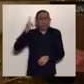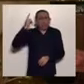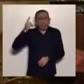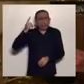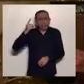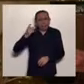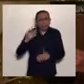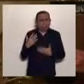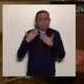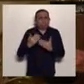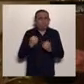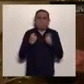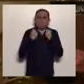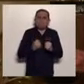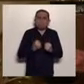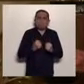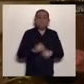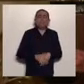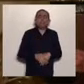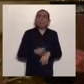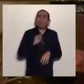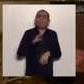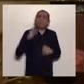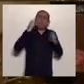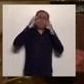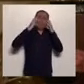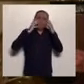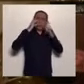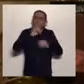y pasar a la acción. Pero no solo se quedó en estos